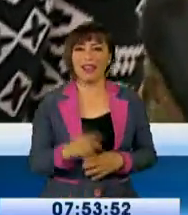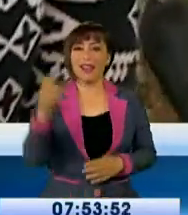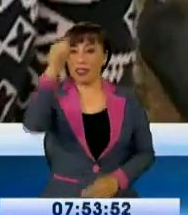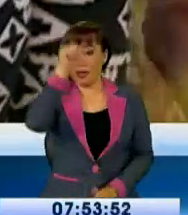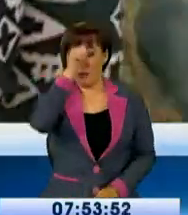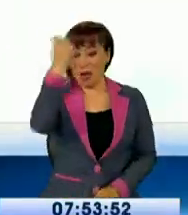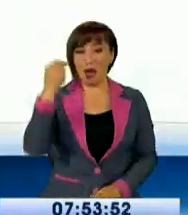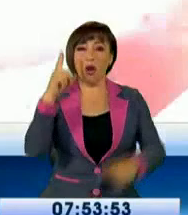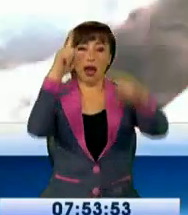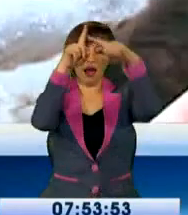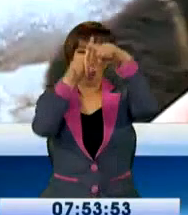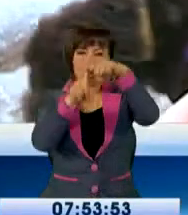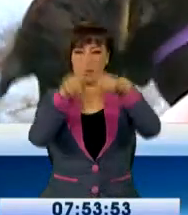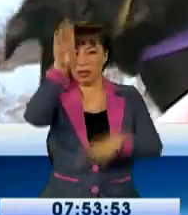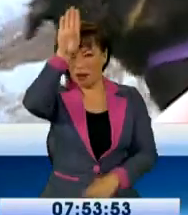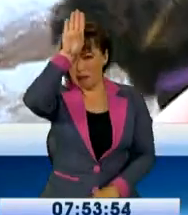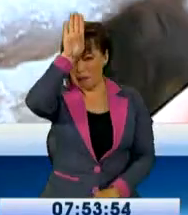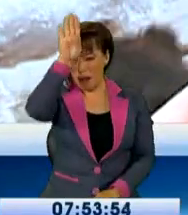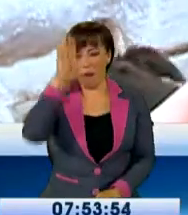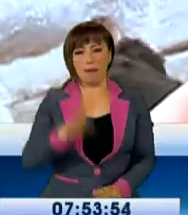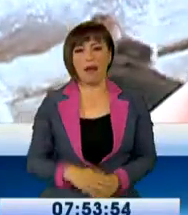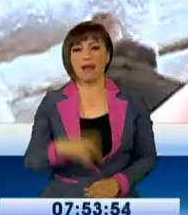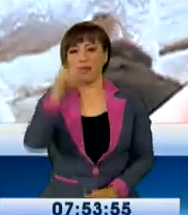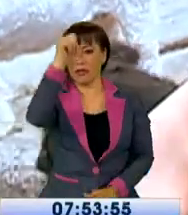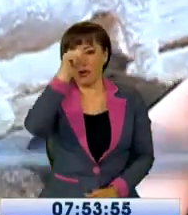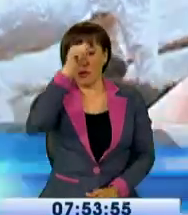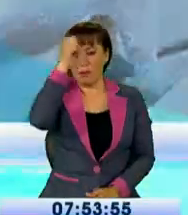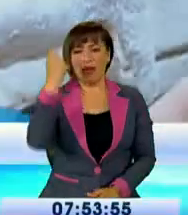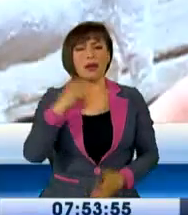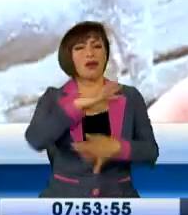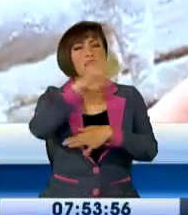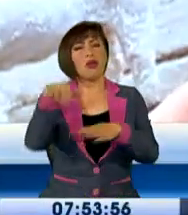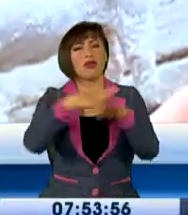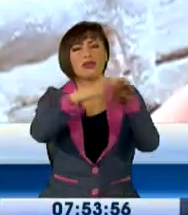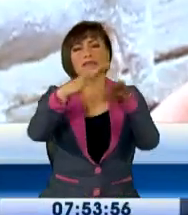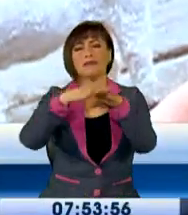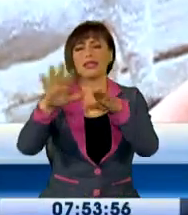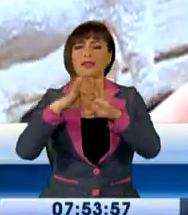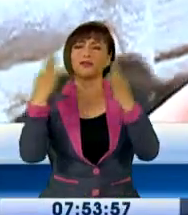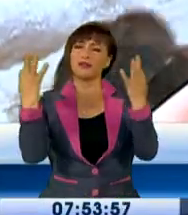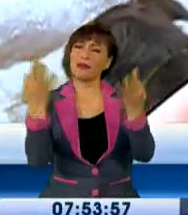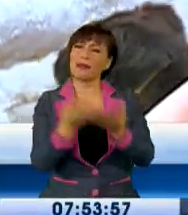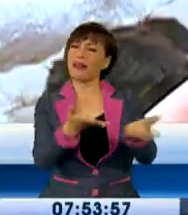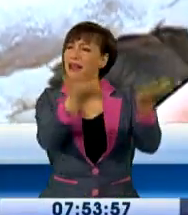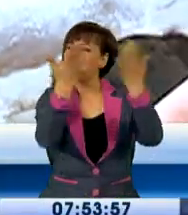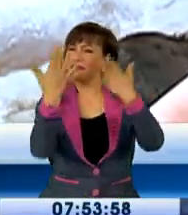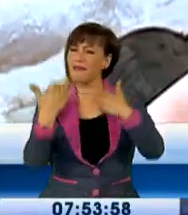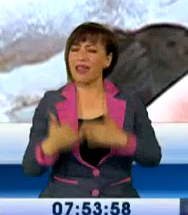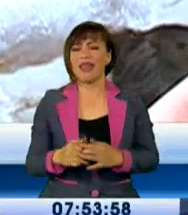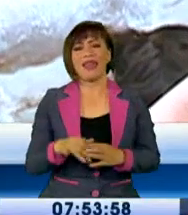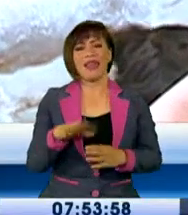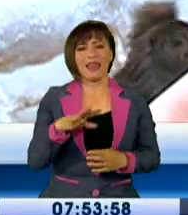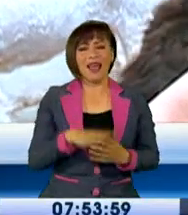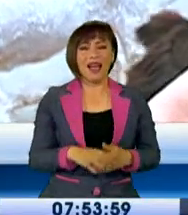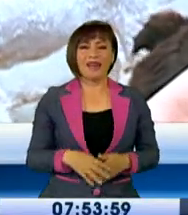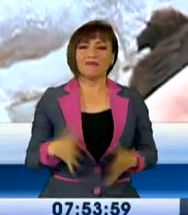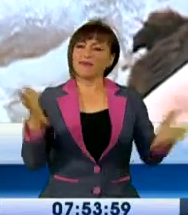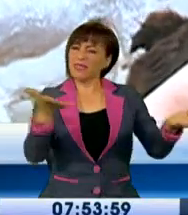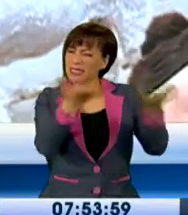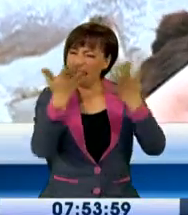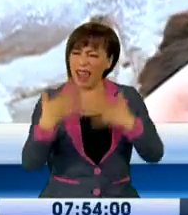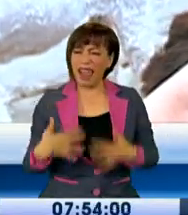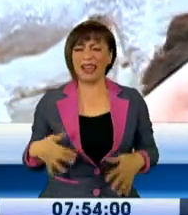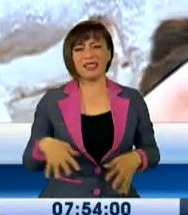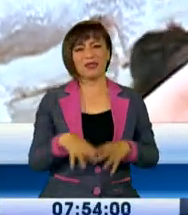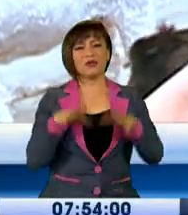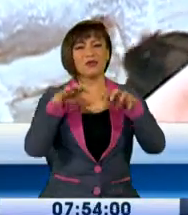del Papa. Pueden ir con toda, acudir con toda su familia, con sus amiguitos de cuatro patas. Vamos a